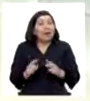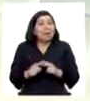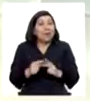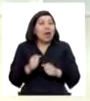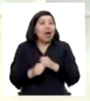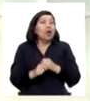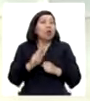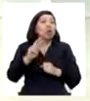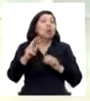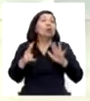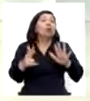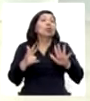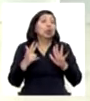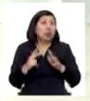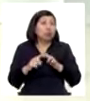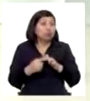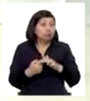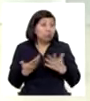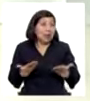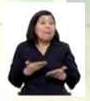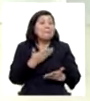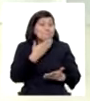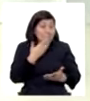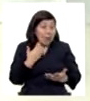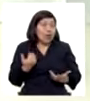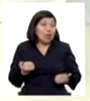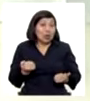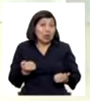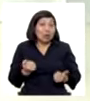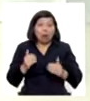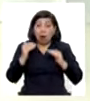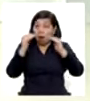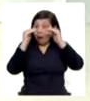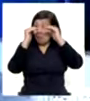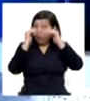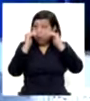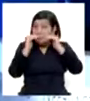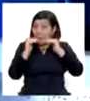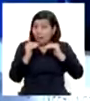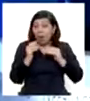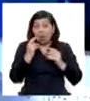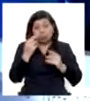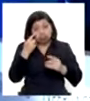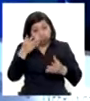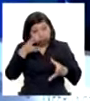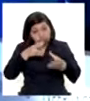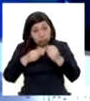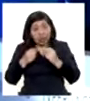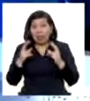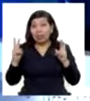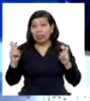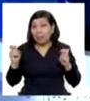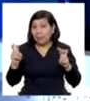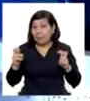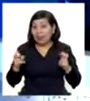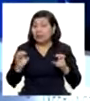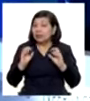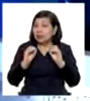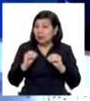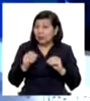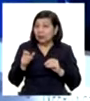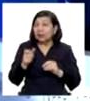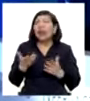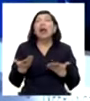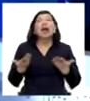comenzado el 2018 y hemos tenido mejoras graduales, ¿no?, y un mayor conocimiento del tema,